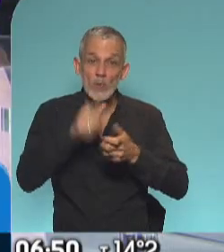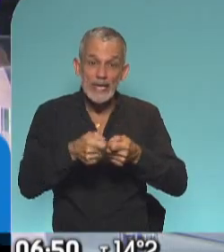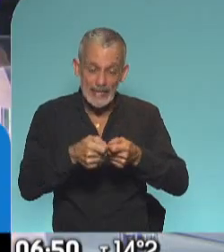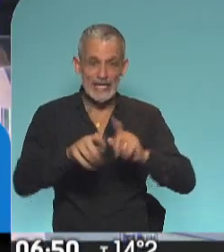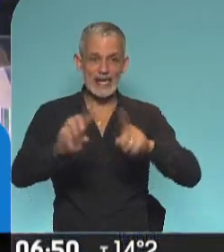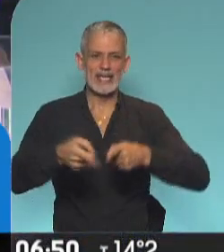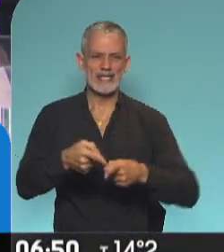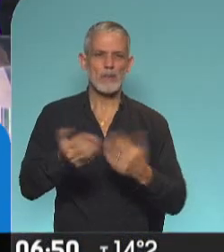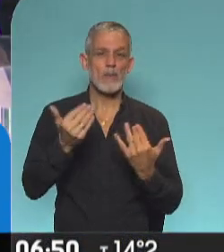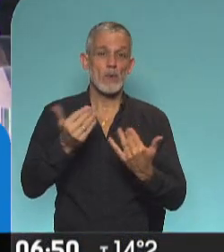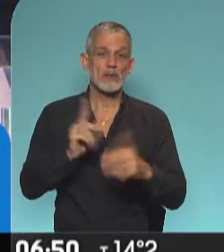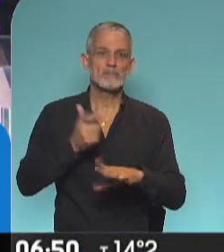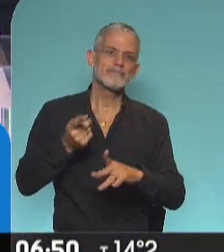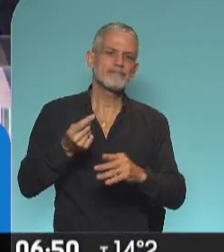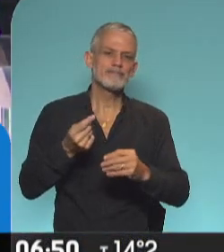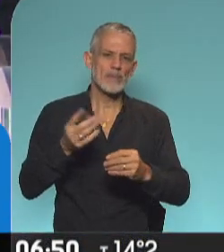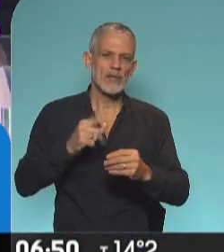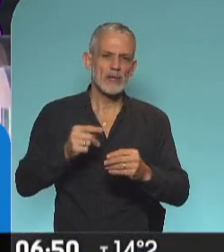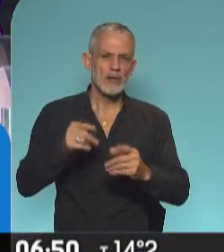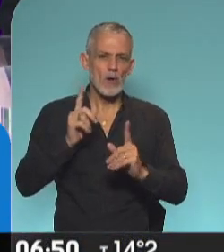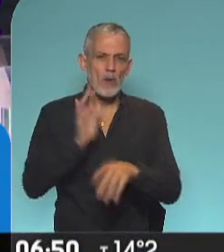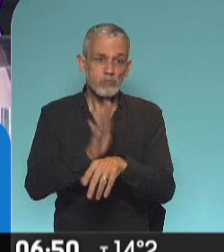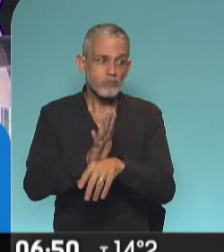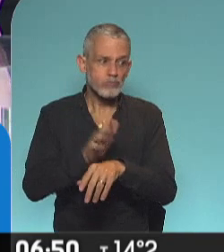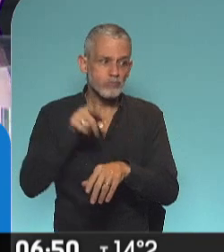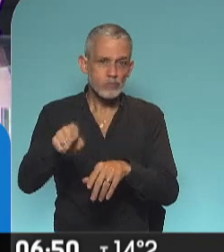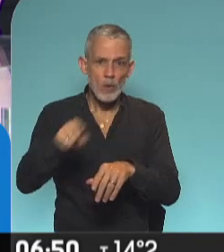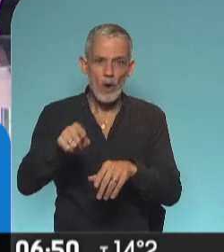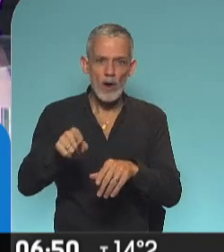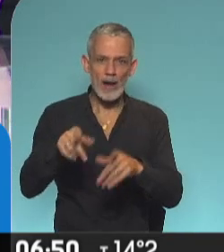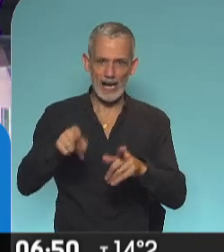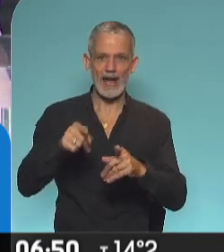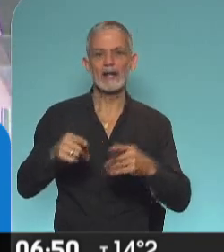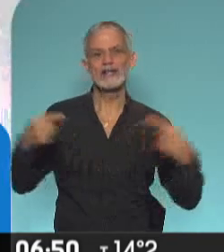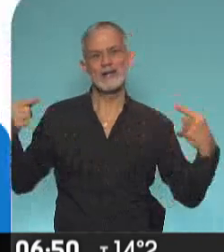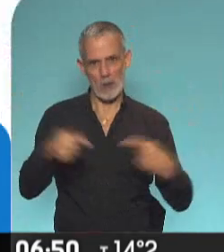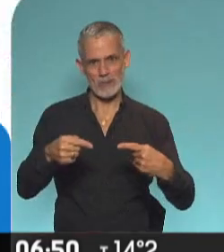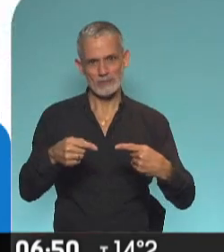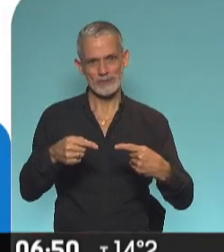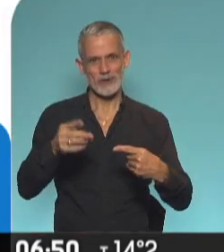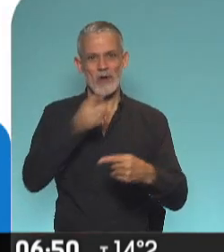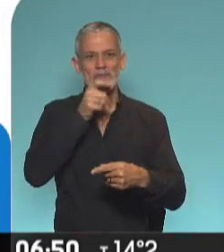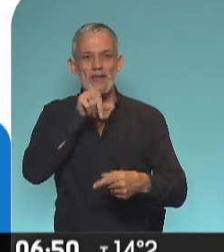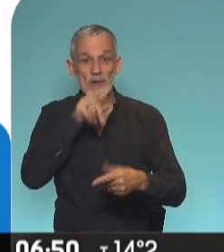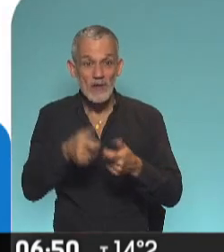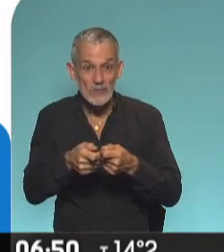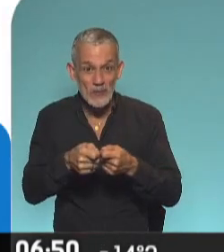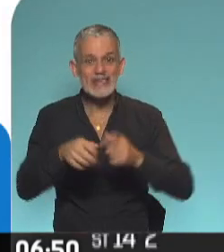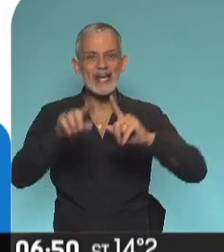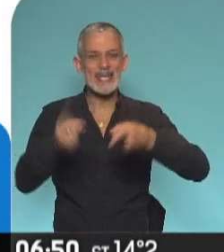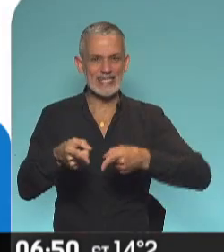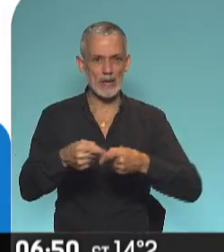Twitter, sino que se puede decir que se levantó como el padre de la protesta opositora, porque ayer habló en Twitter y luego dio una